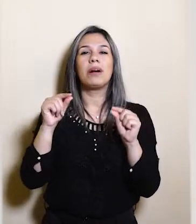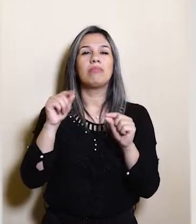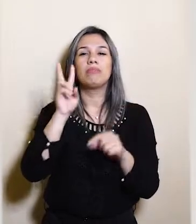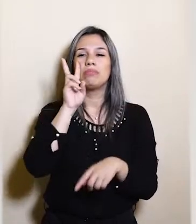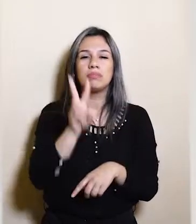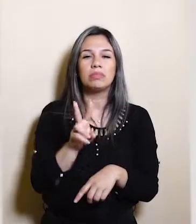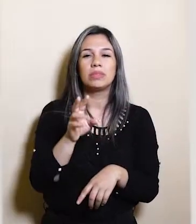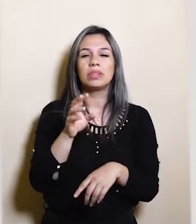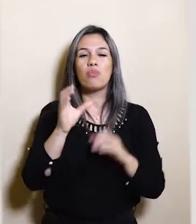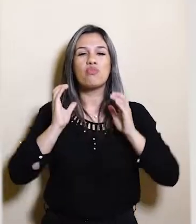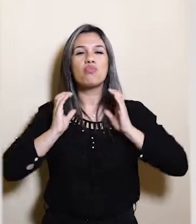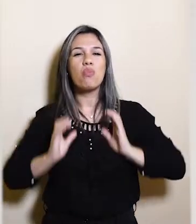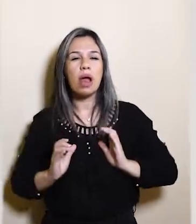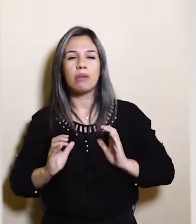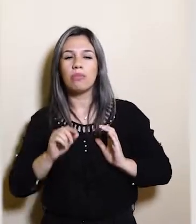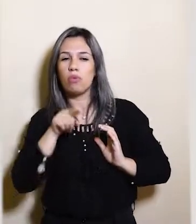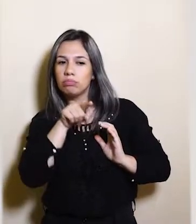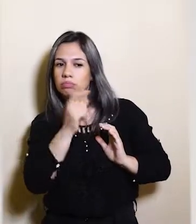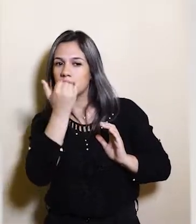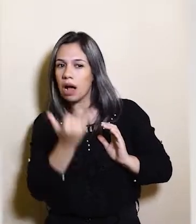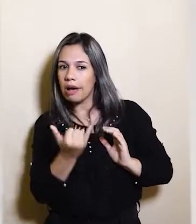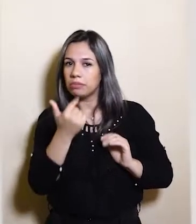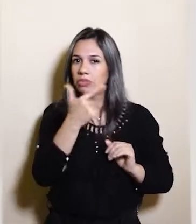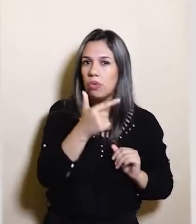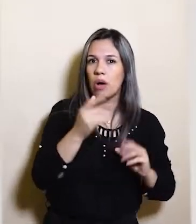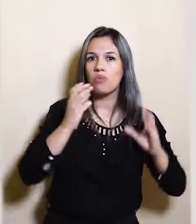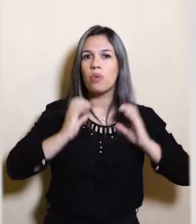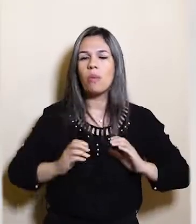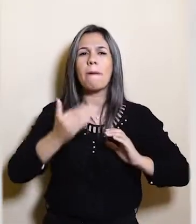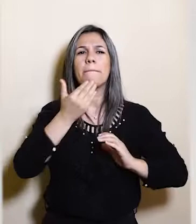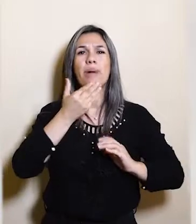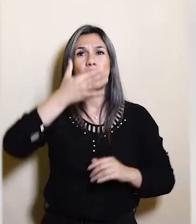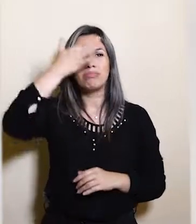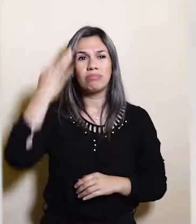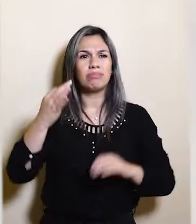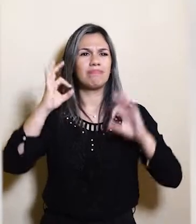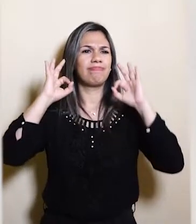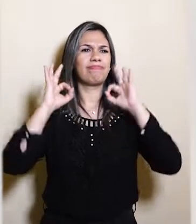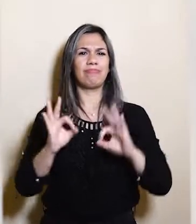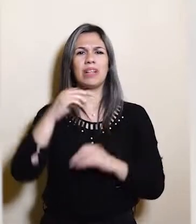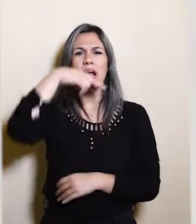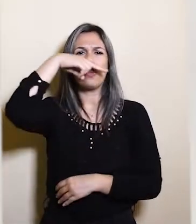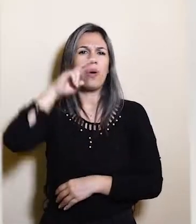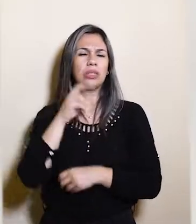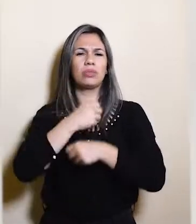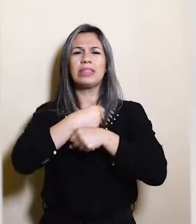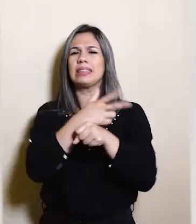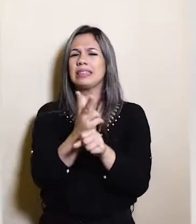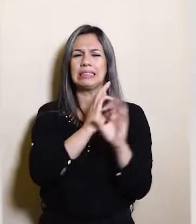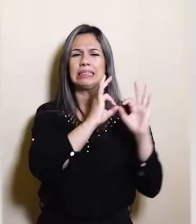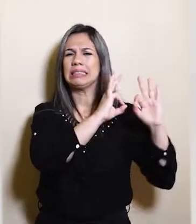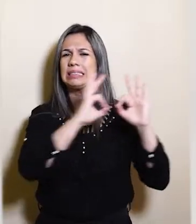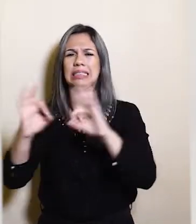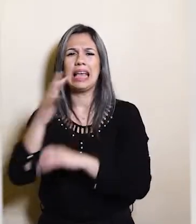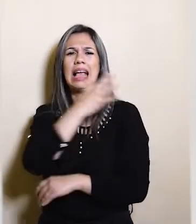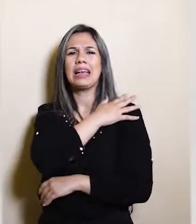genitalidad, con lo corporal, pero que no habla en términos integrales. Y una educación integral de la sexualidad, me decía ella,